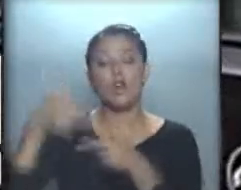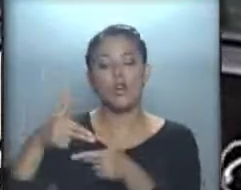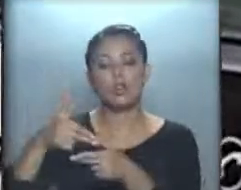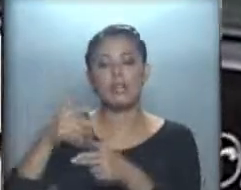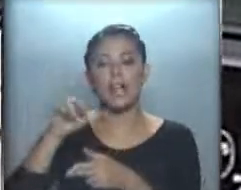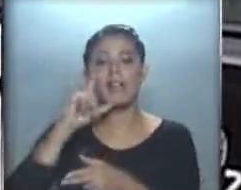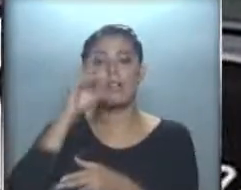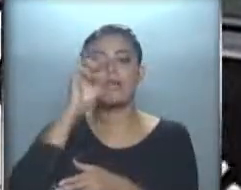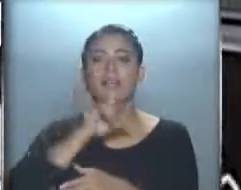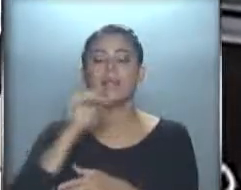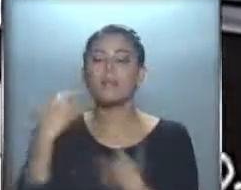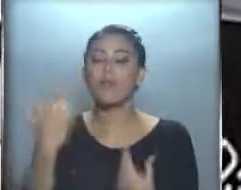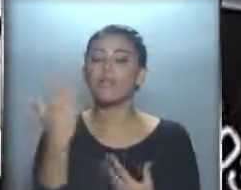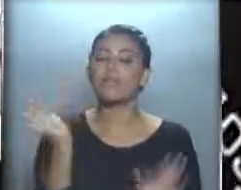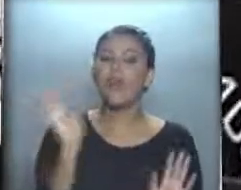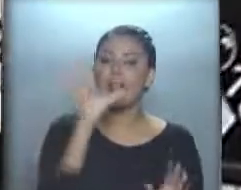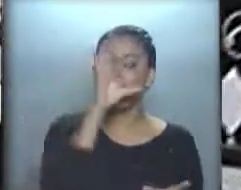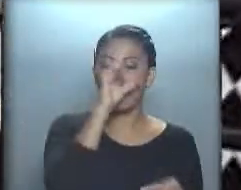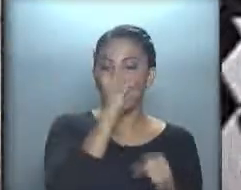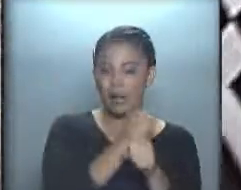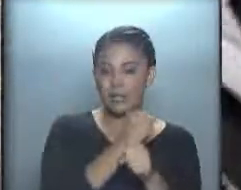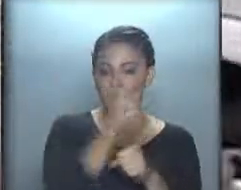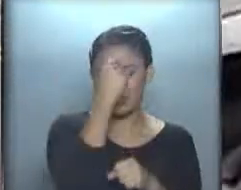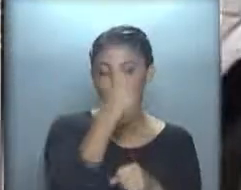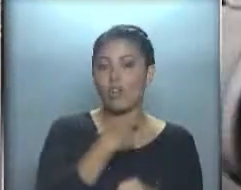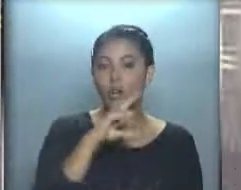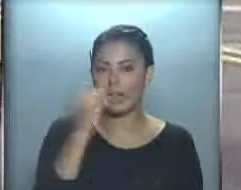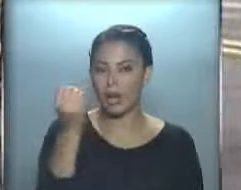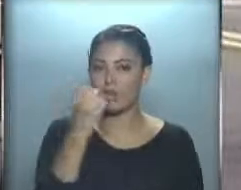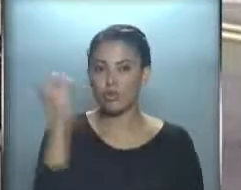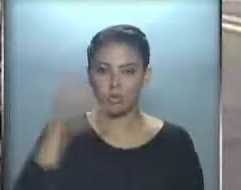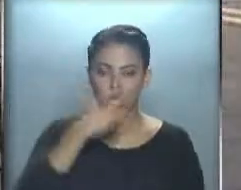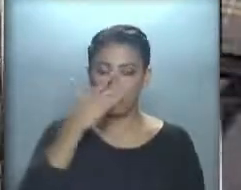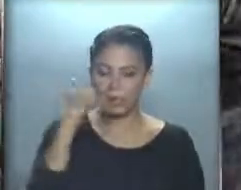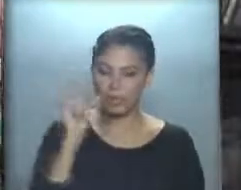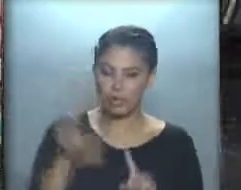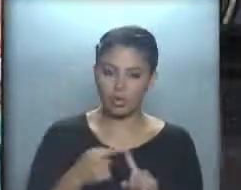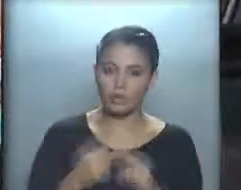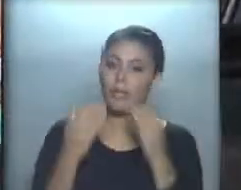apuro del colectivero para no tomar el semáforo en rojo vamos a volver enseguida muchas gracias fabiana